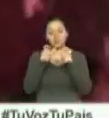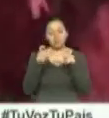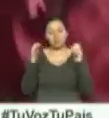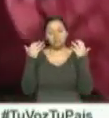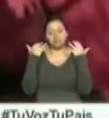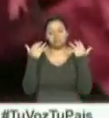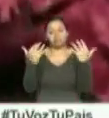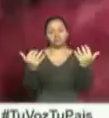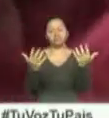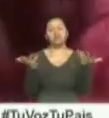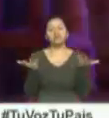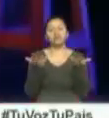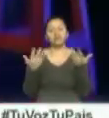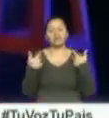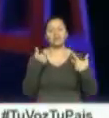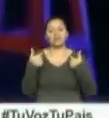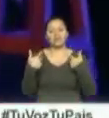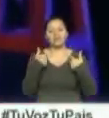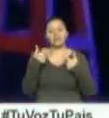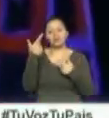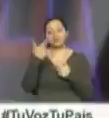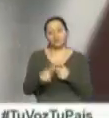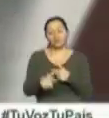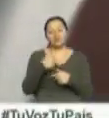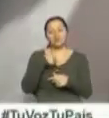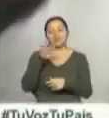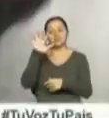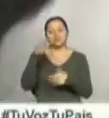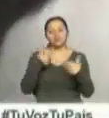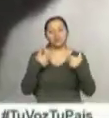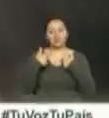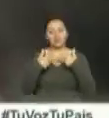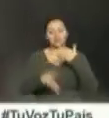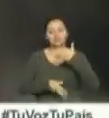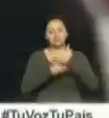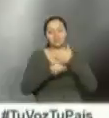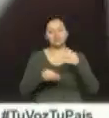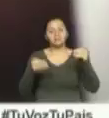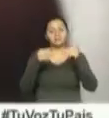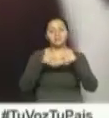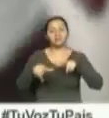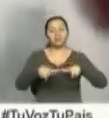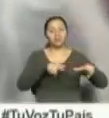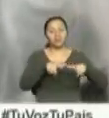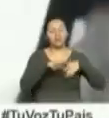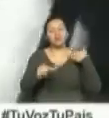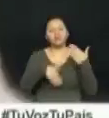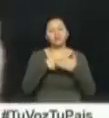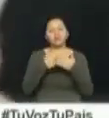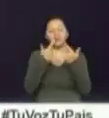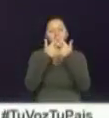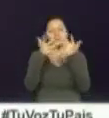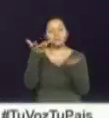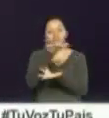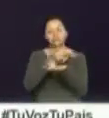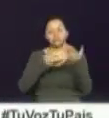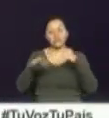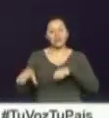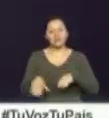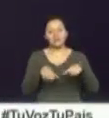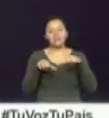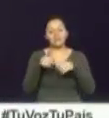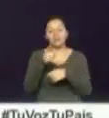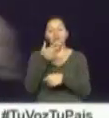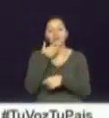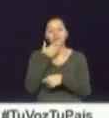a cabo en el Teatro de Loja y existirán 5 teatros adicionales y espacios al aire libre para la gran cantidad de actividades que se